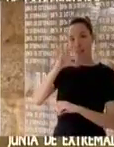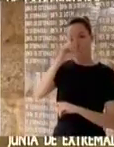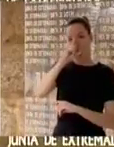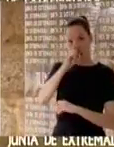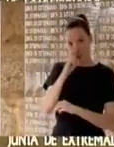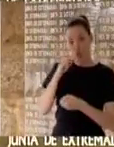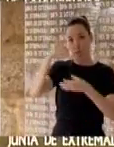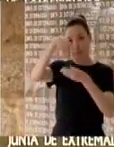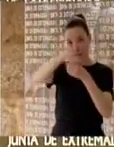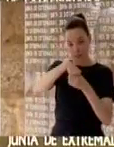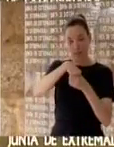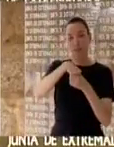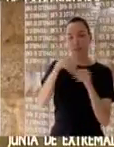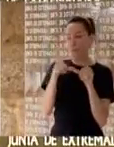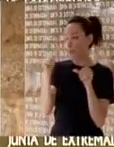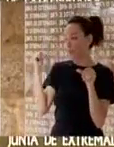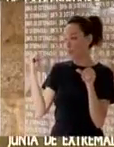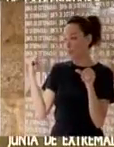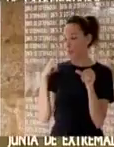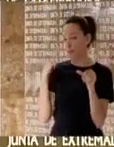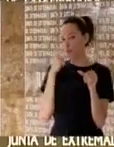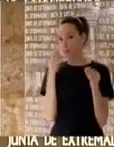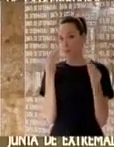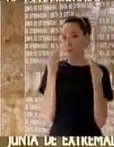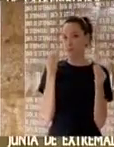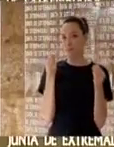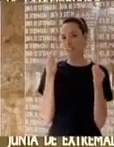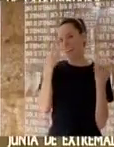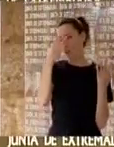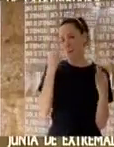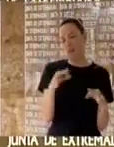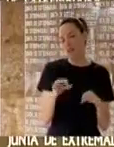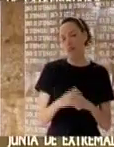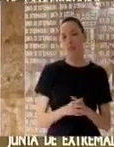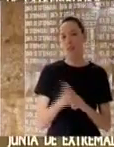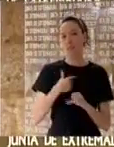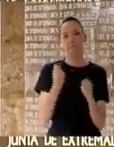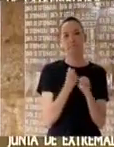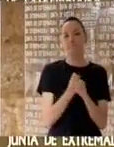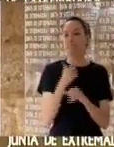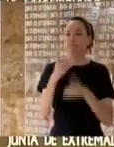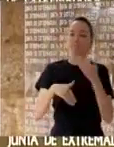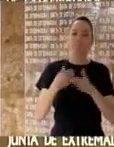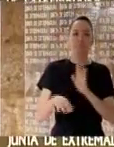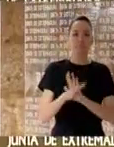con estos vaticinios, ¿no? Bueno, con mucha humildad, con mucho trabajo y sobre